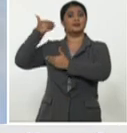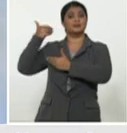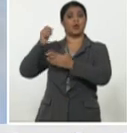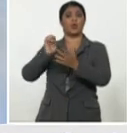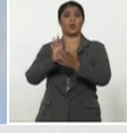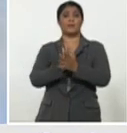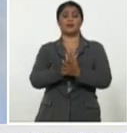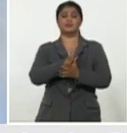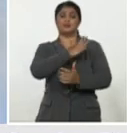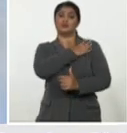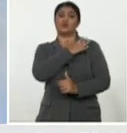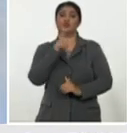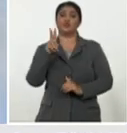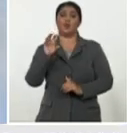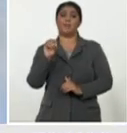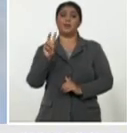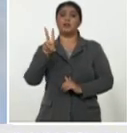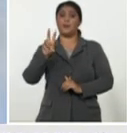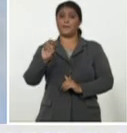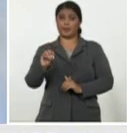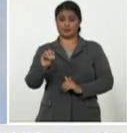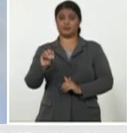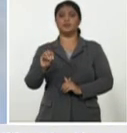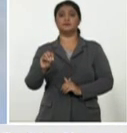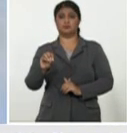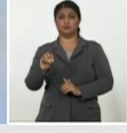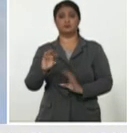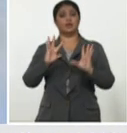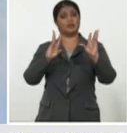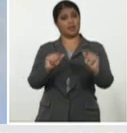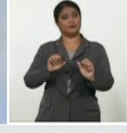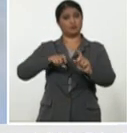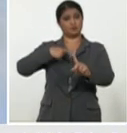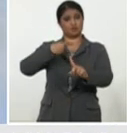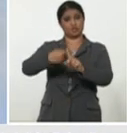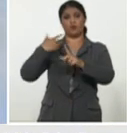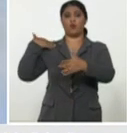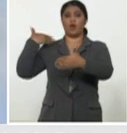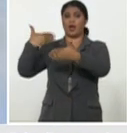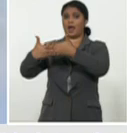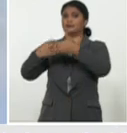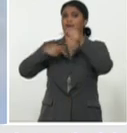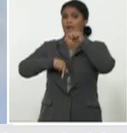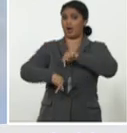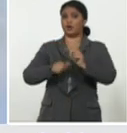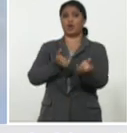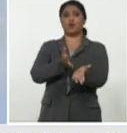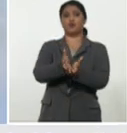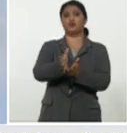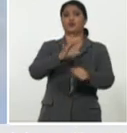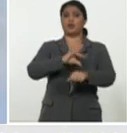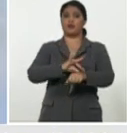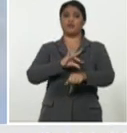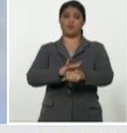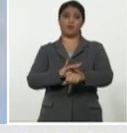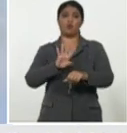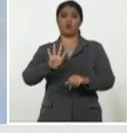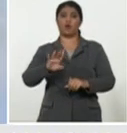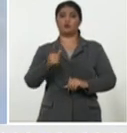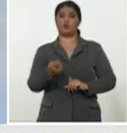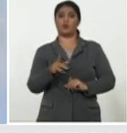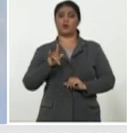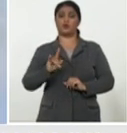año 2020, mantiene ingresado activo el 4,9% de